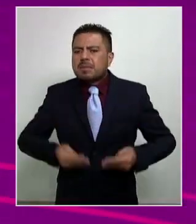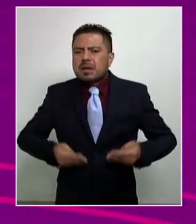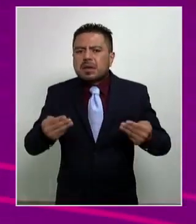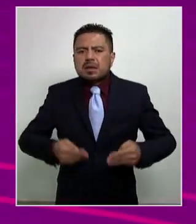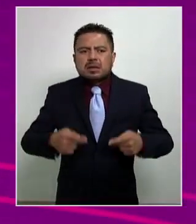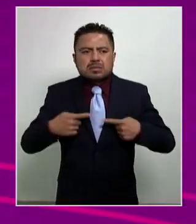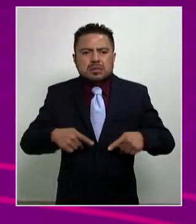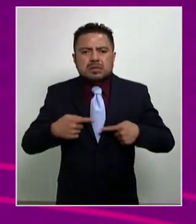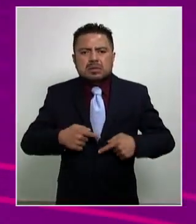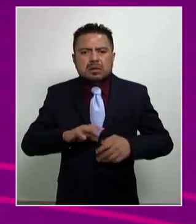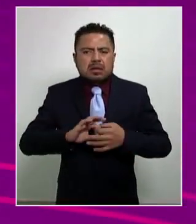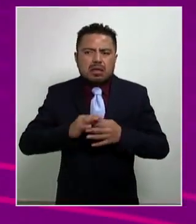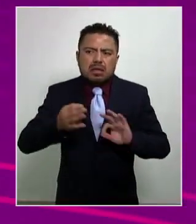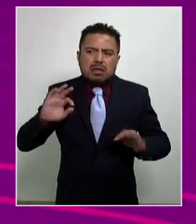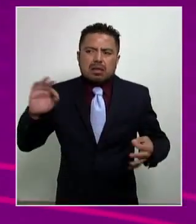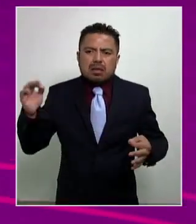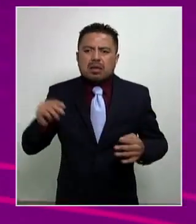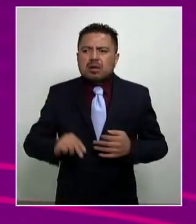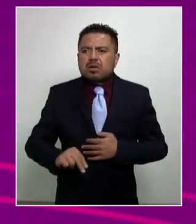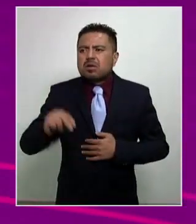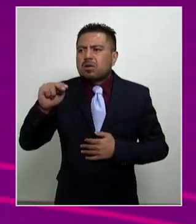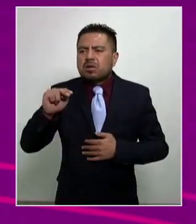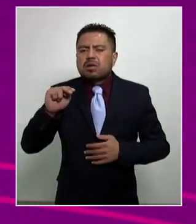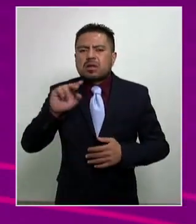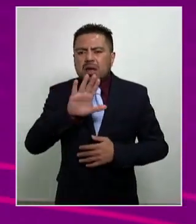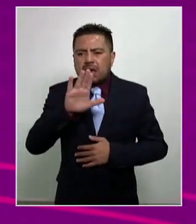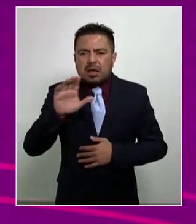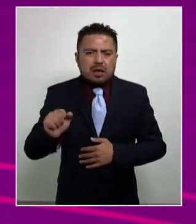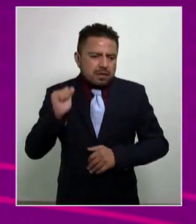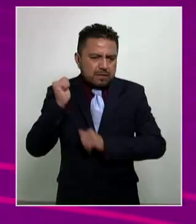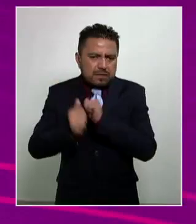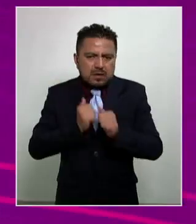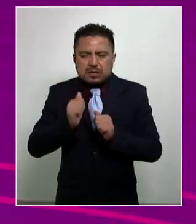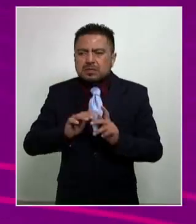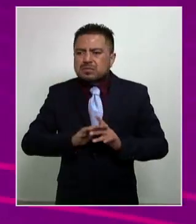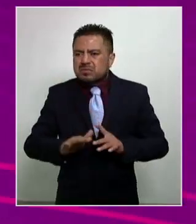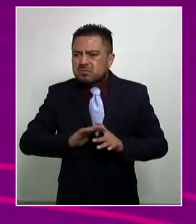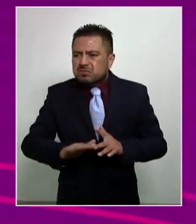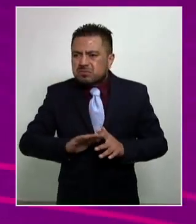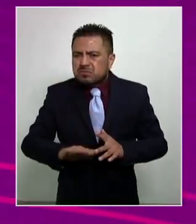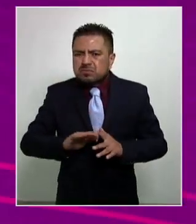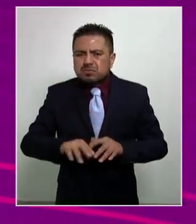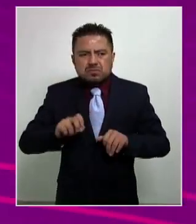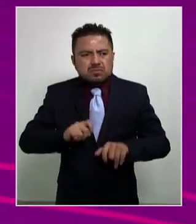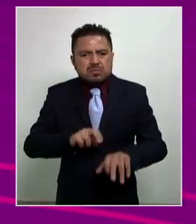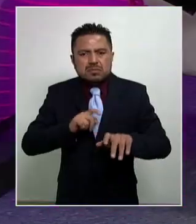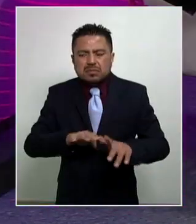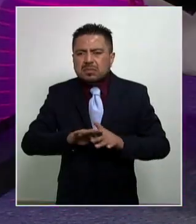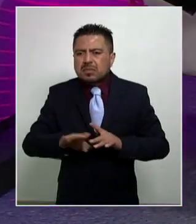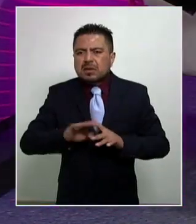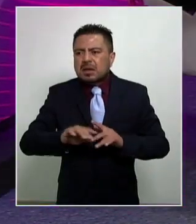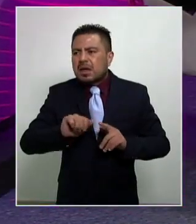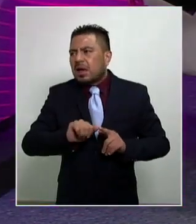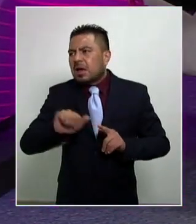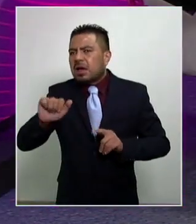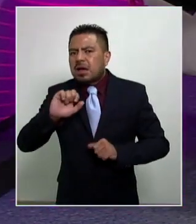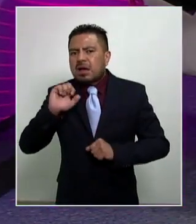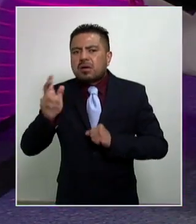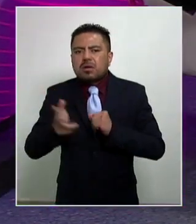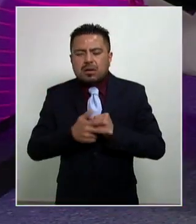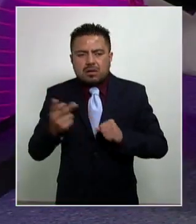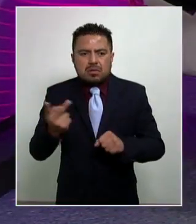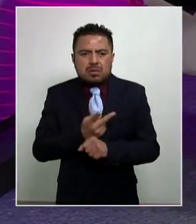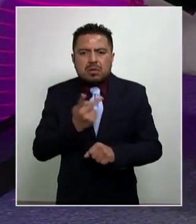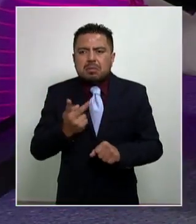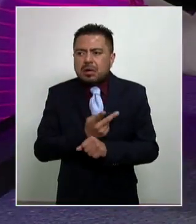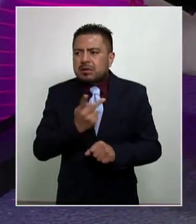personas esclavizadas en el norte de África, que en los tránsitos, en los terribles tránsitos de la migración hacia Europa ocurren cosas